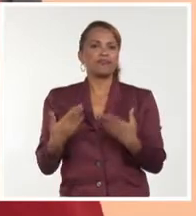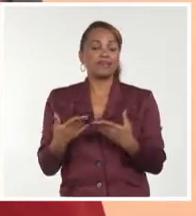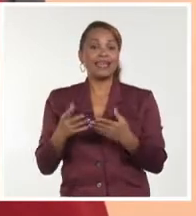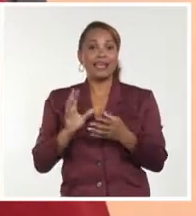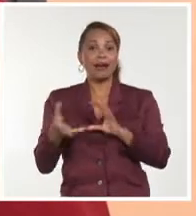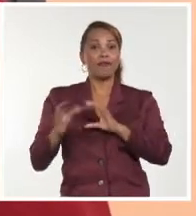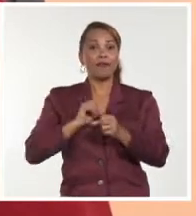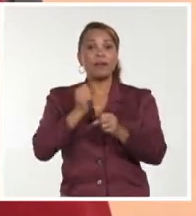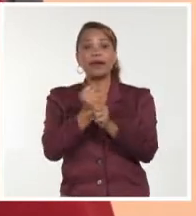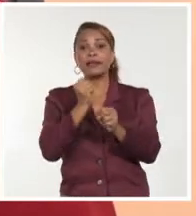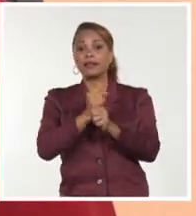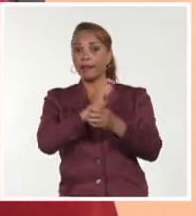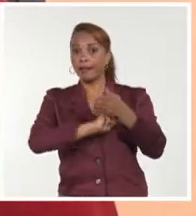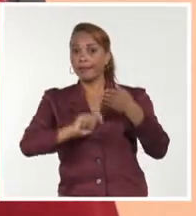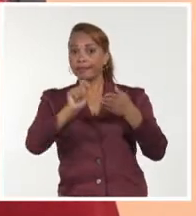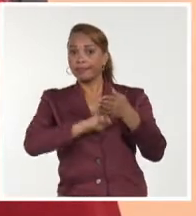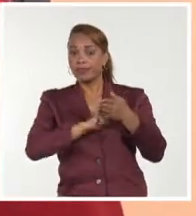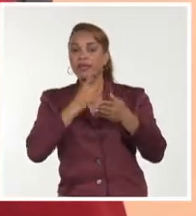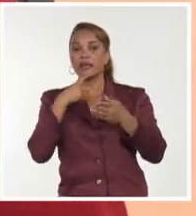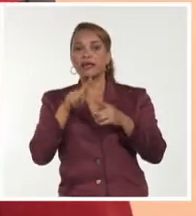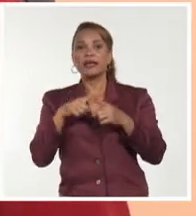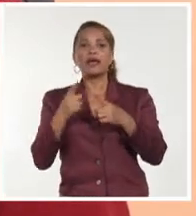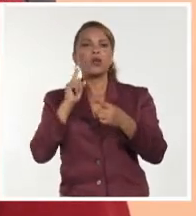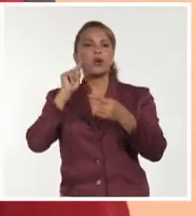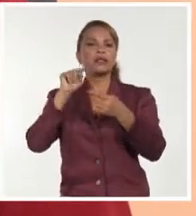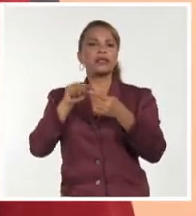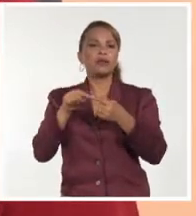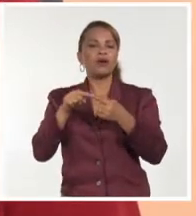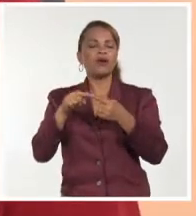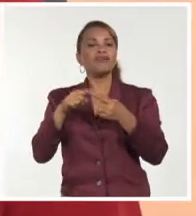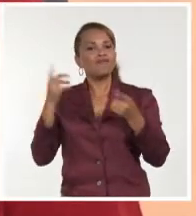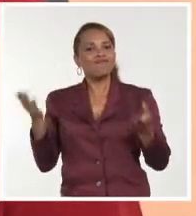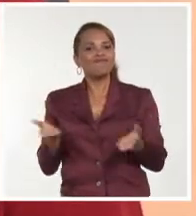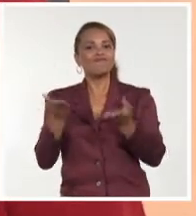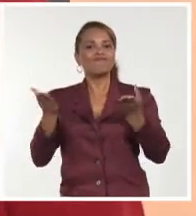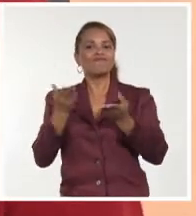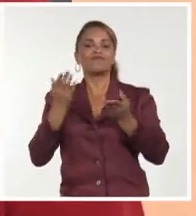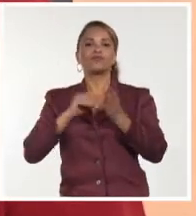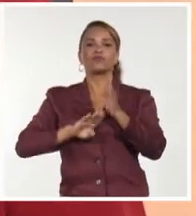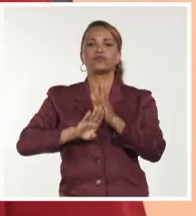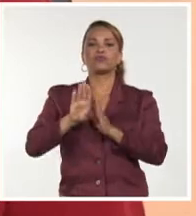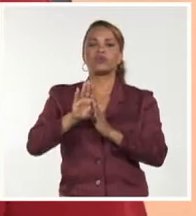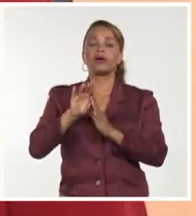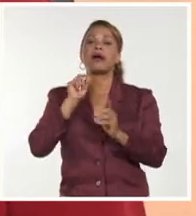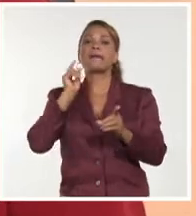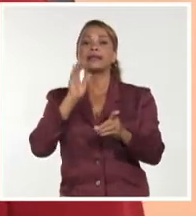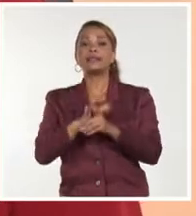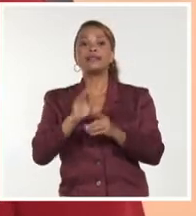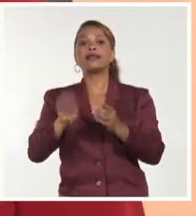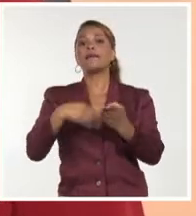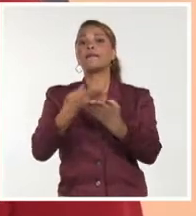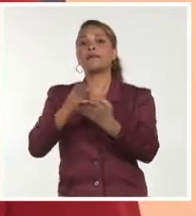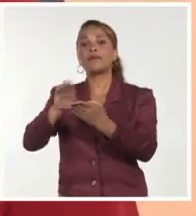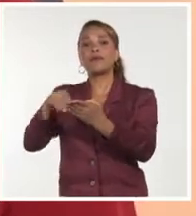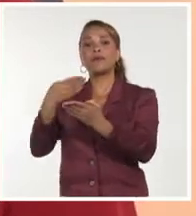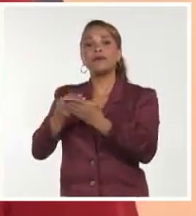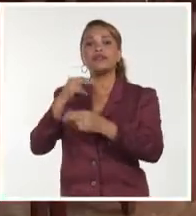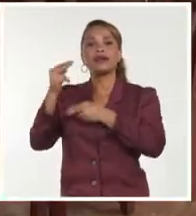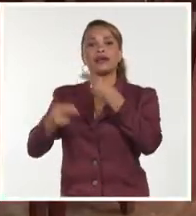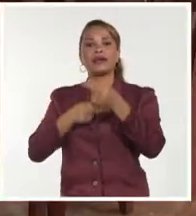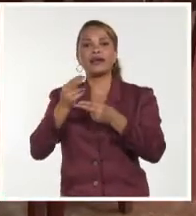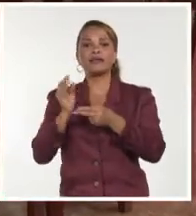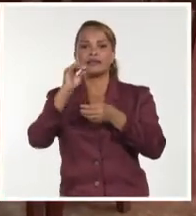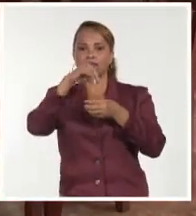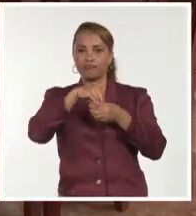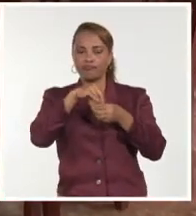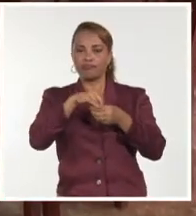estrategia logre estar constantemente enriqueciéndose a partir de las propias propuestas que realice la población.